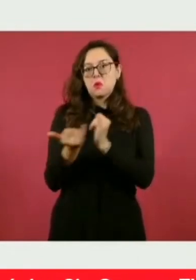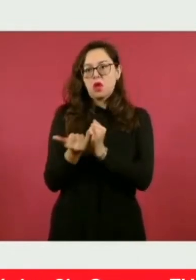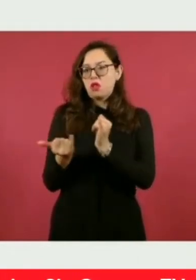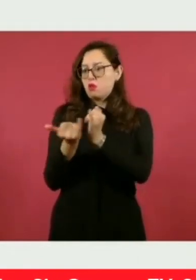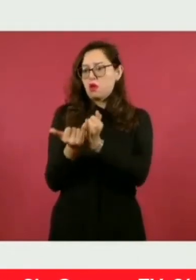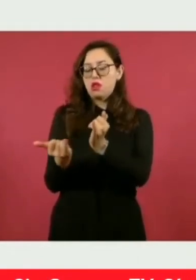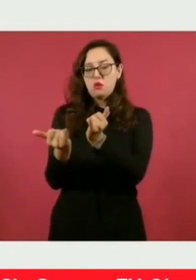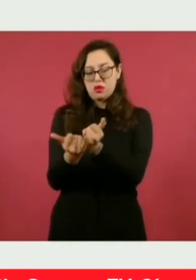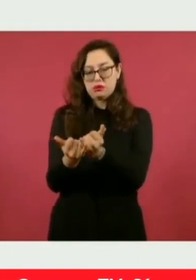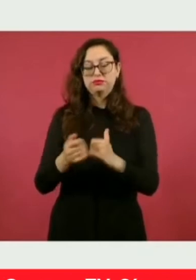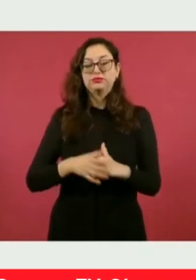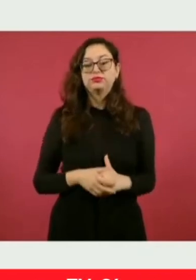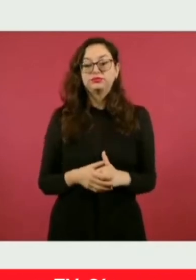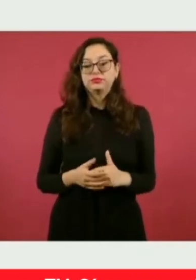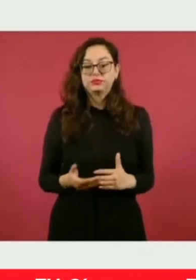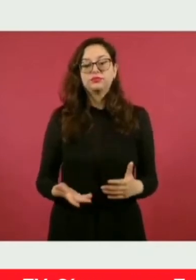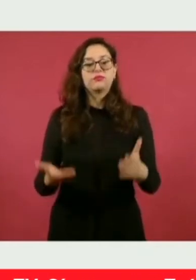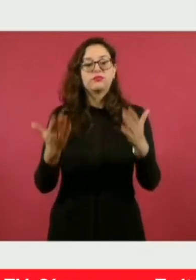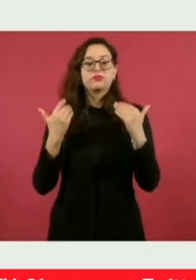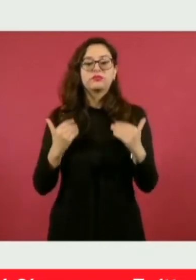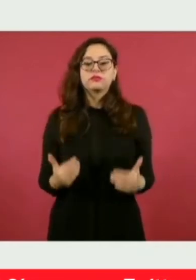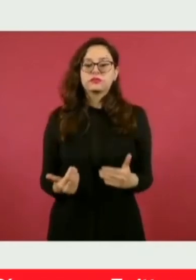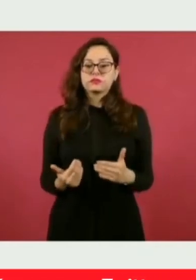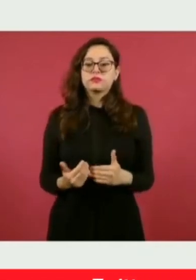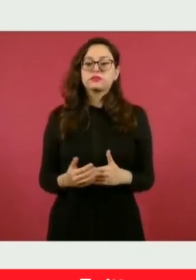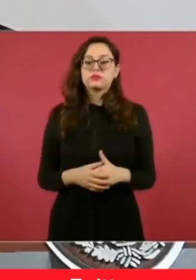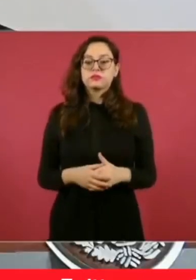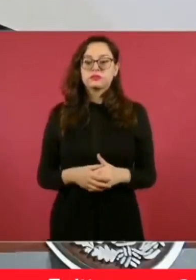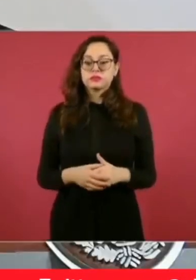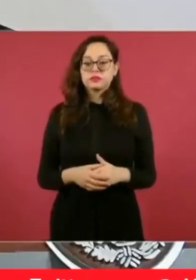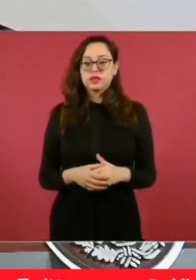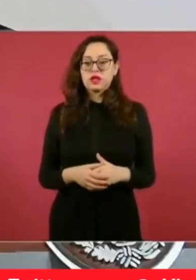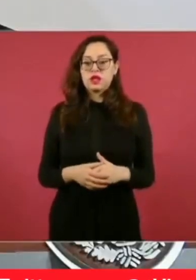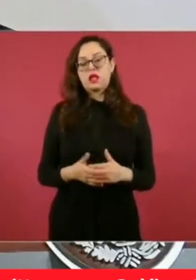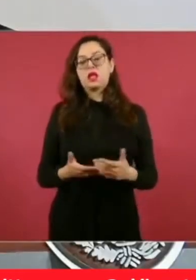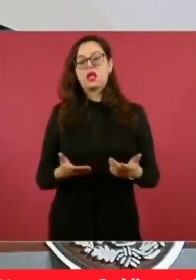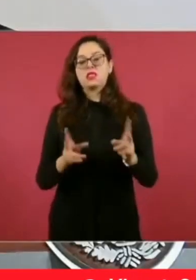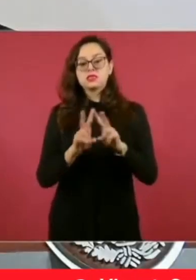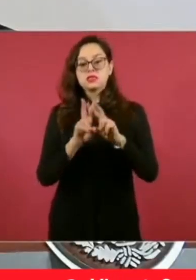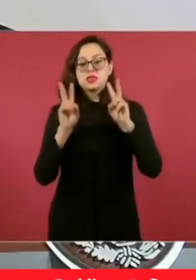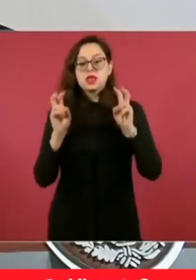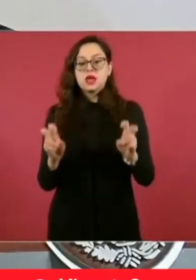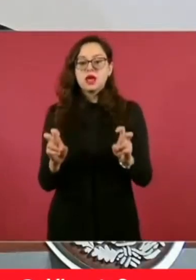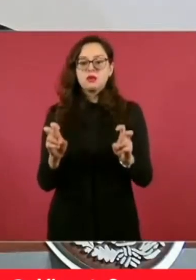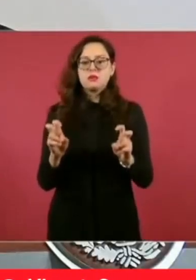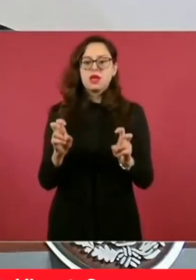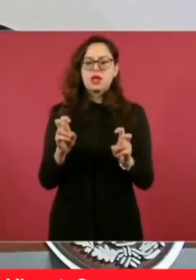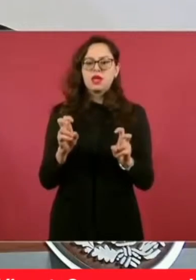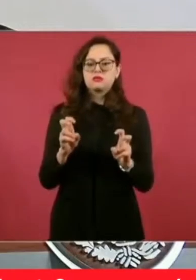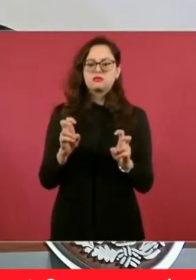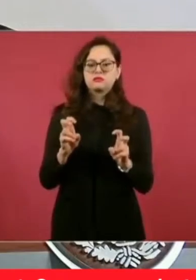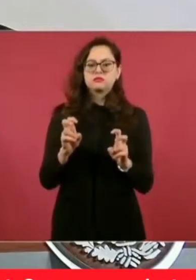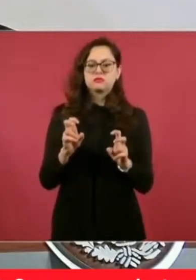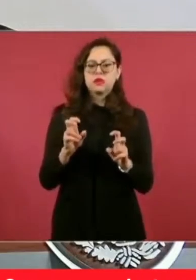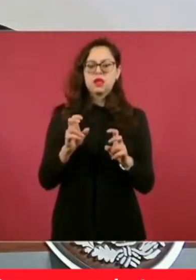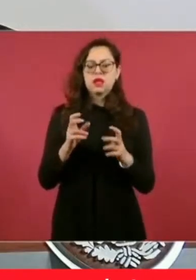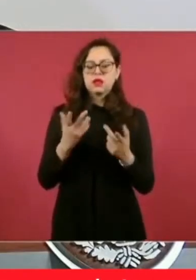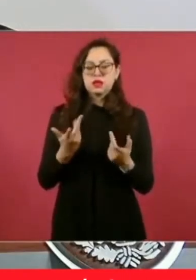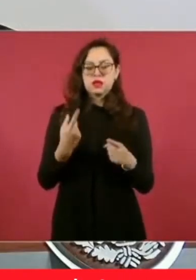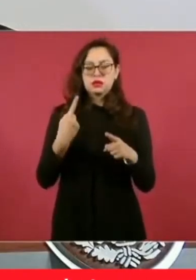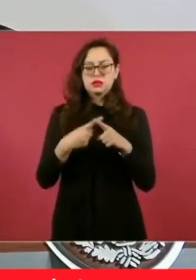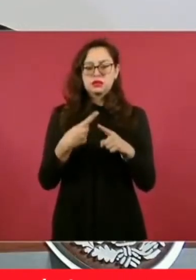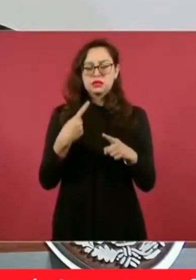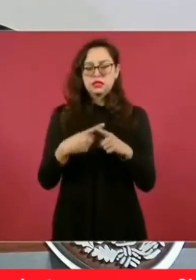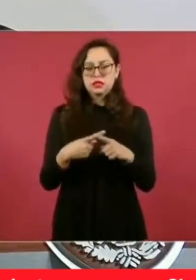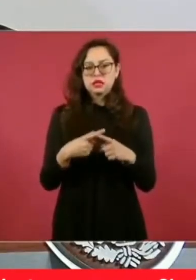más adelante. Ahora sí pasamos, y continuando con el quién es quién en los precios de los combustibles, pasamos a los indicadores de ganancia por marca, esto